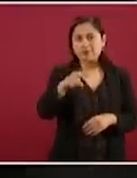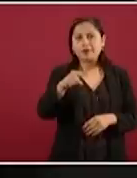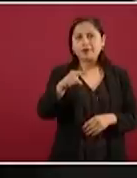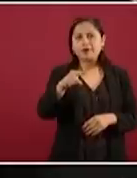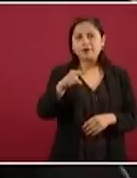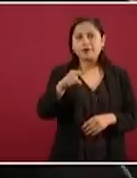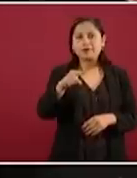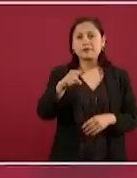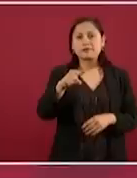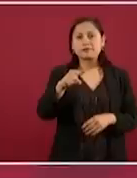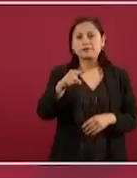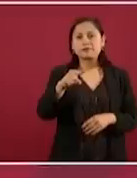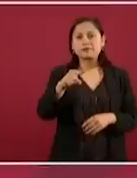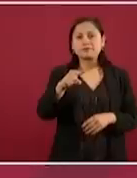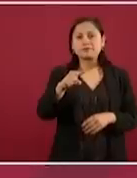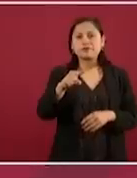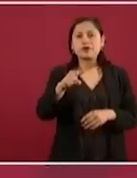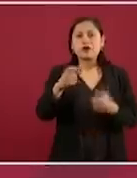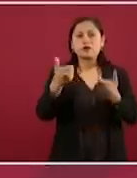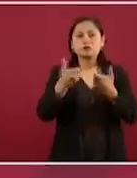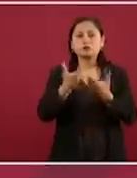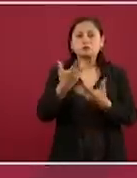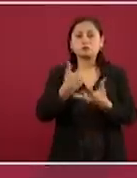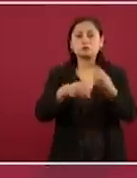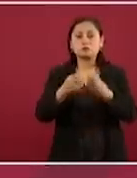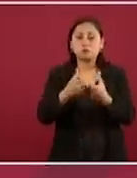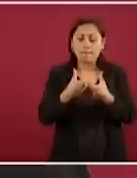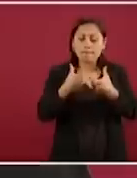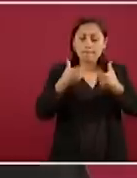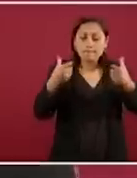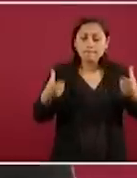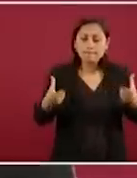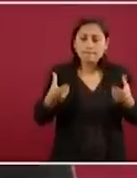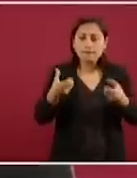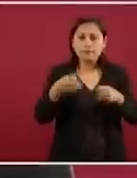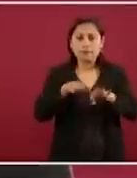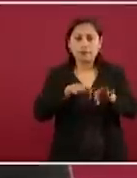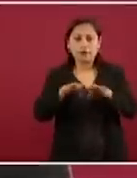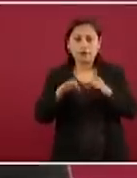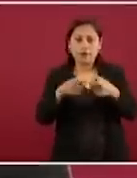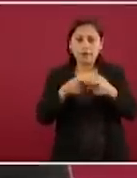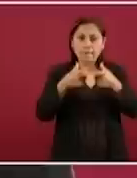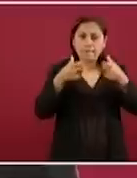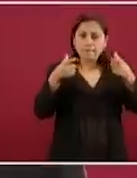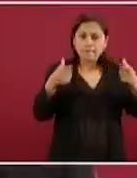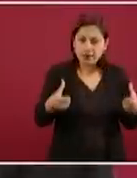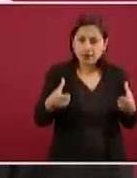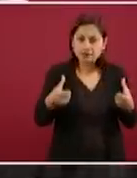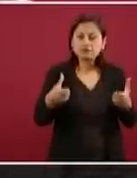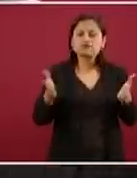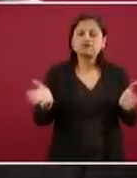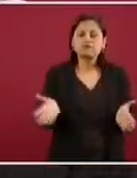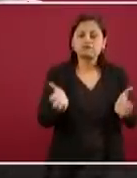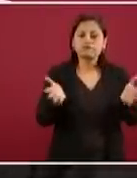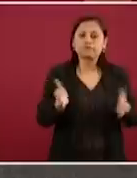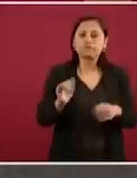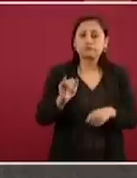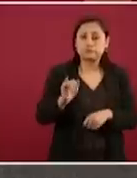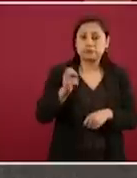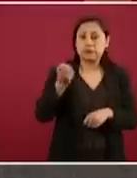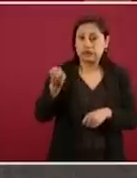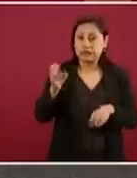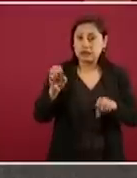el impulso al crecimiento económico, a la creación de empleos. Es esa oficina la